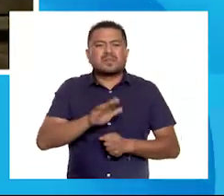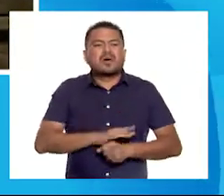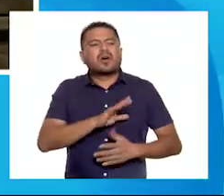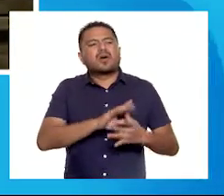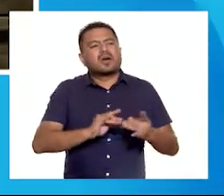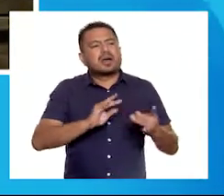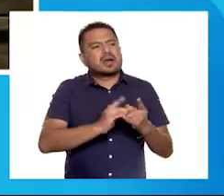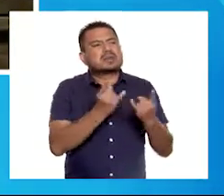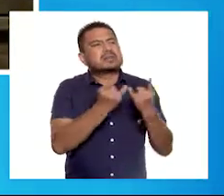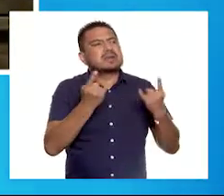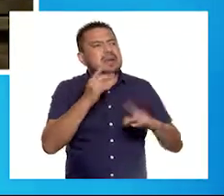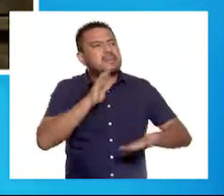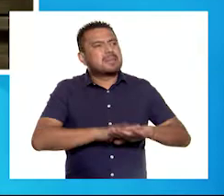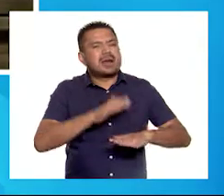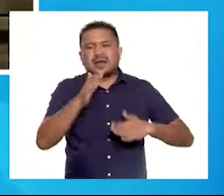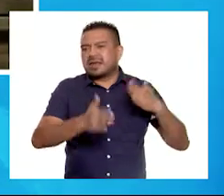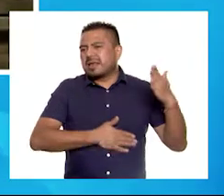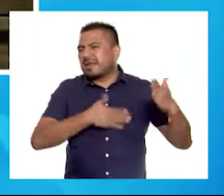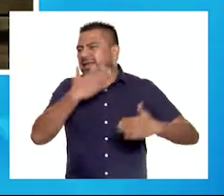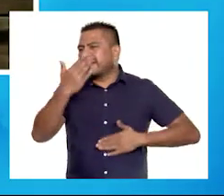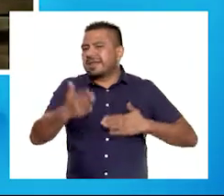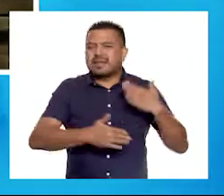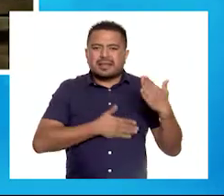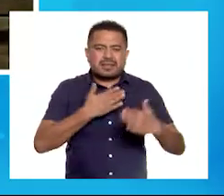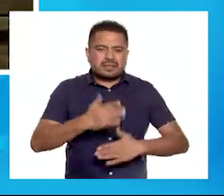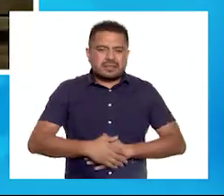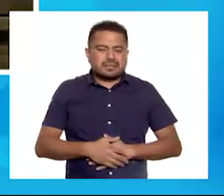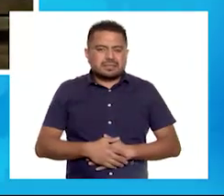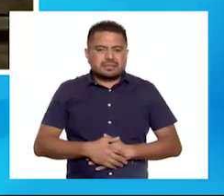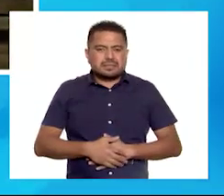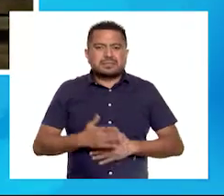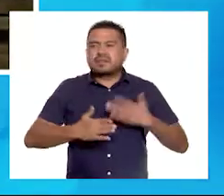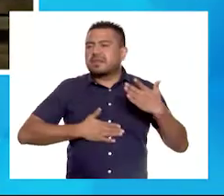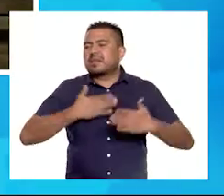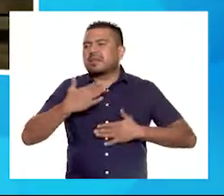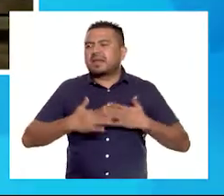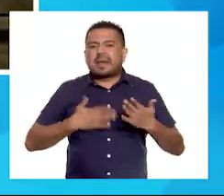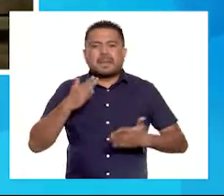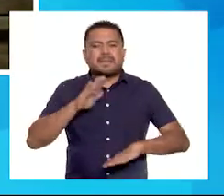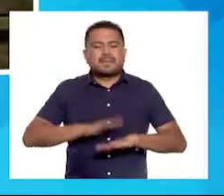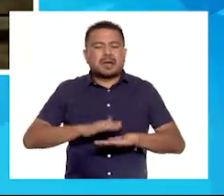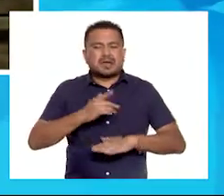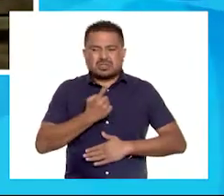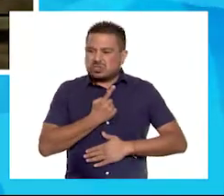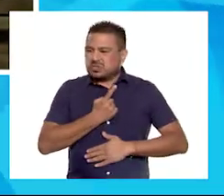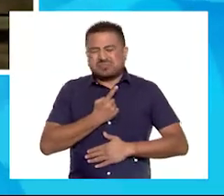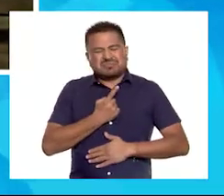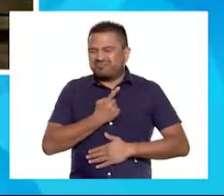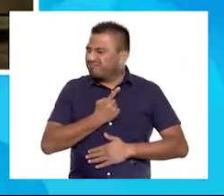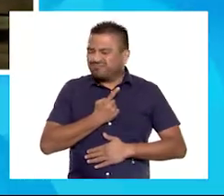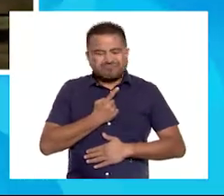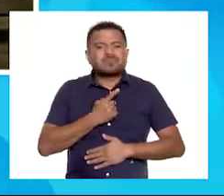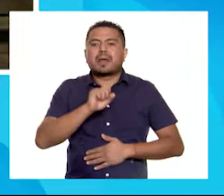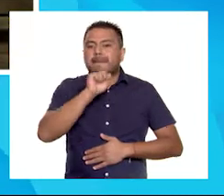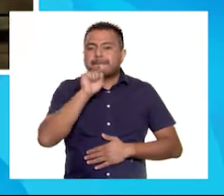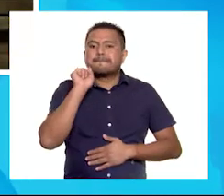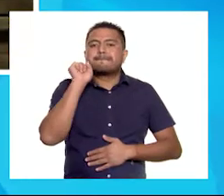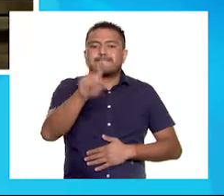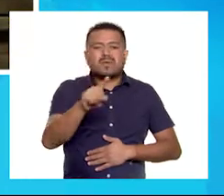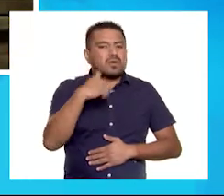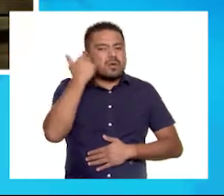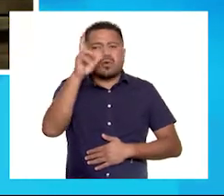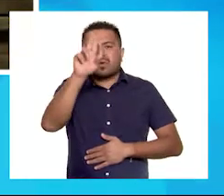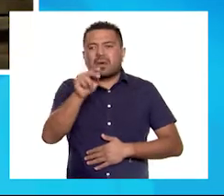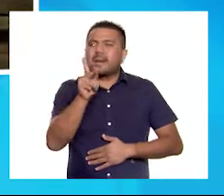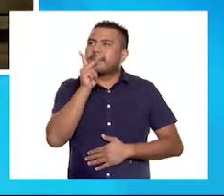cuentan historias muy divertidas. Y no es divertido jugar solo. Y también no